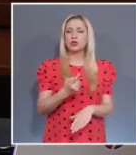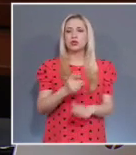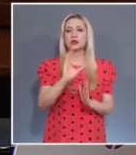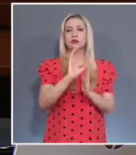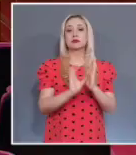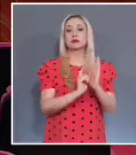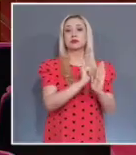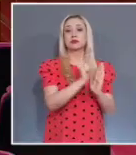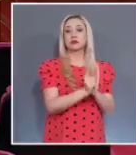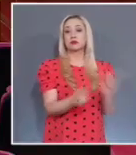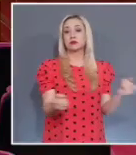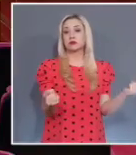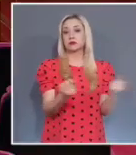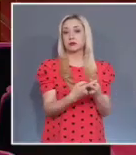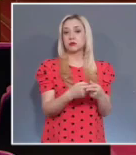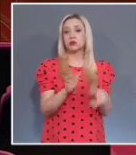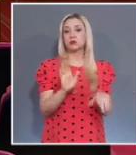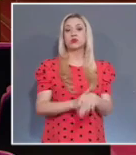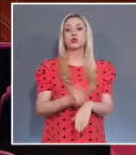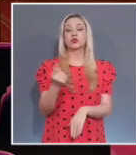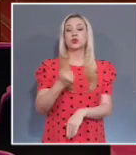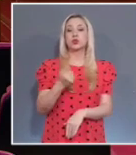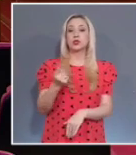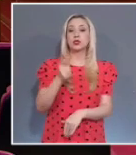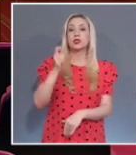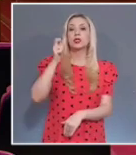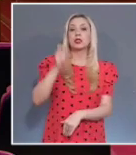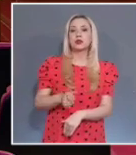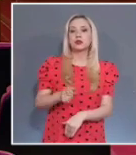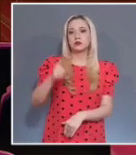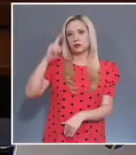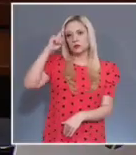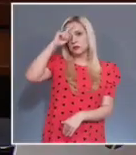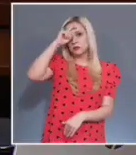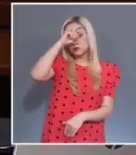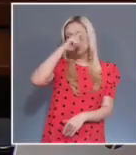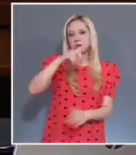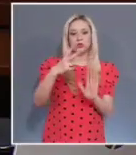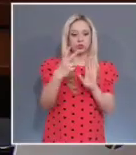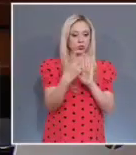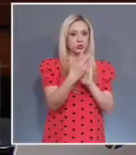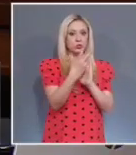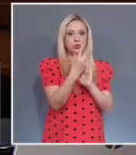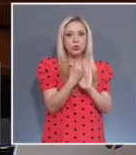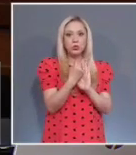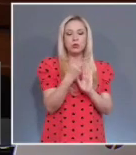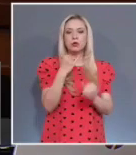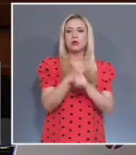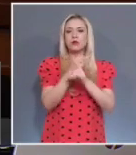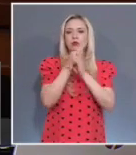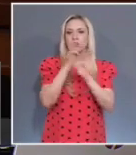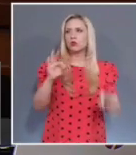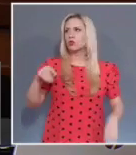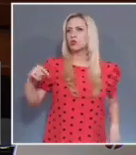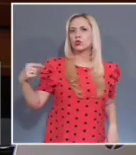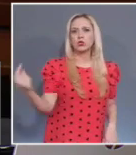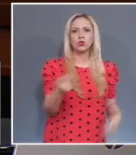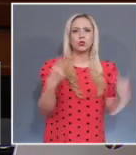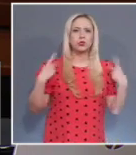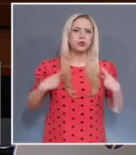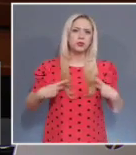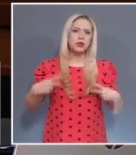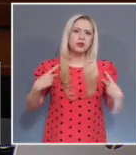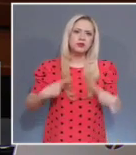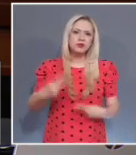su ambigüedad obstaculizan e inhiben el acceso a la información de toda la ciudadanía respecto de las obras